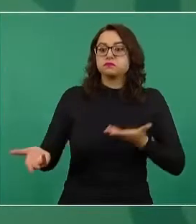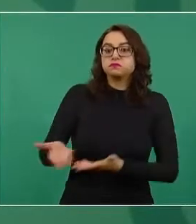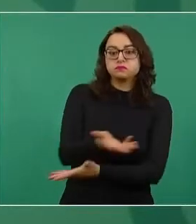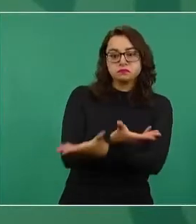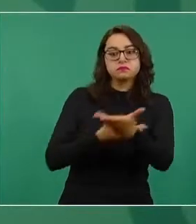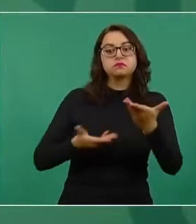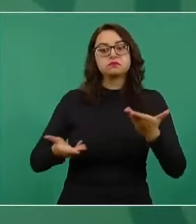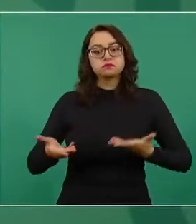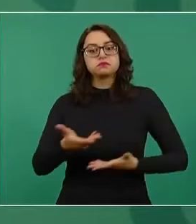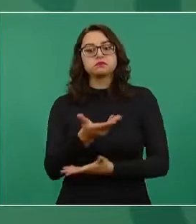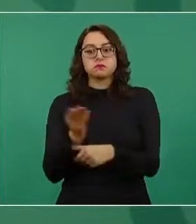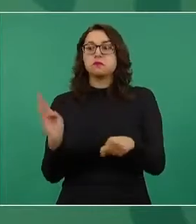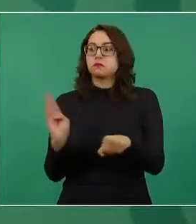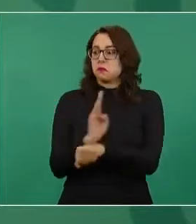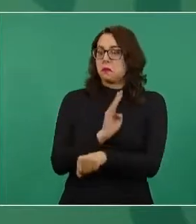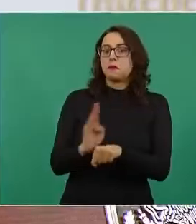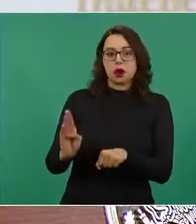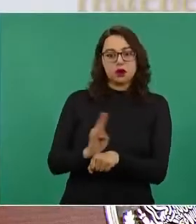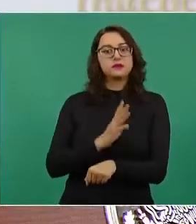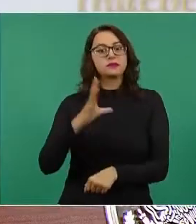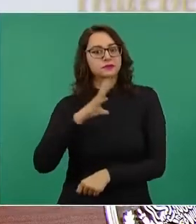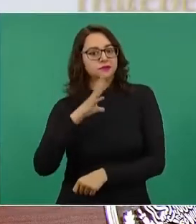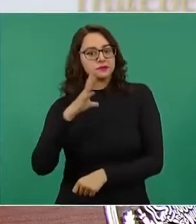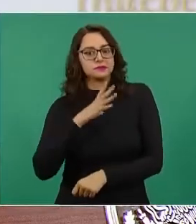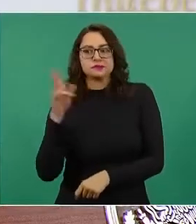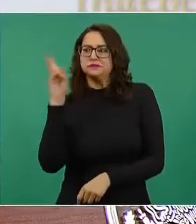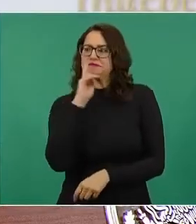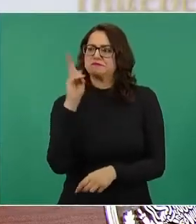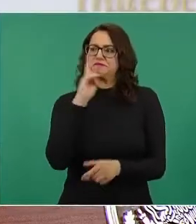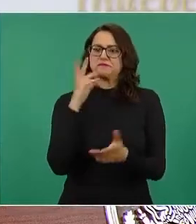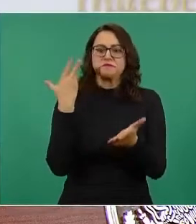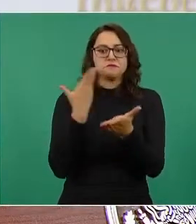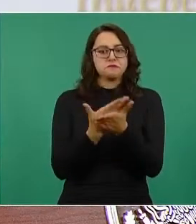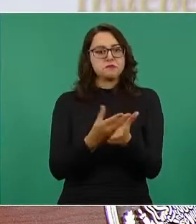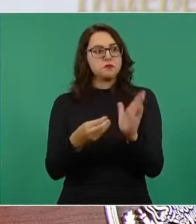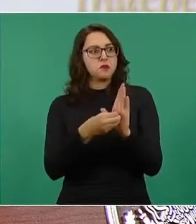Eso ya está más que demostrado.